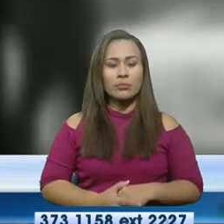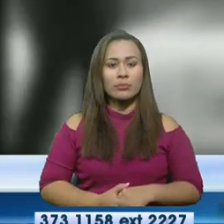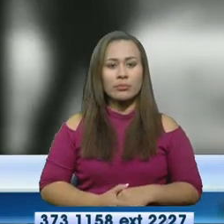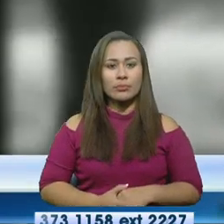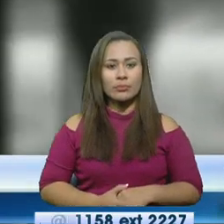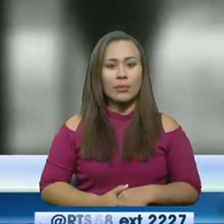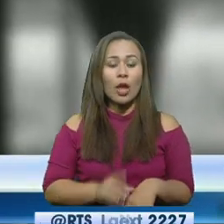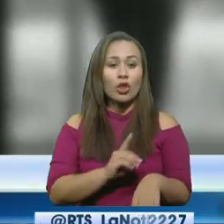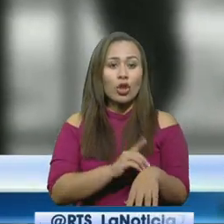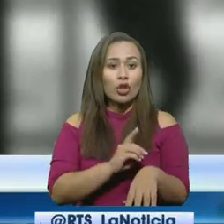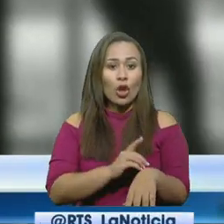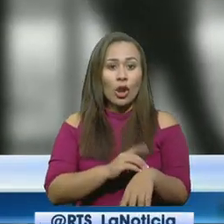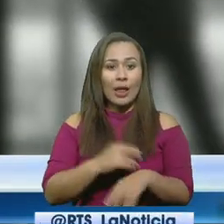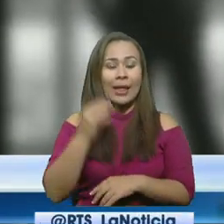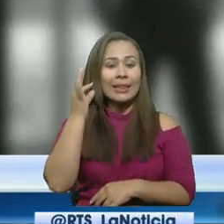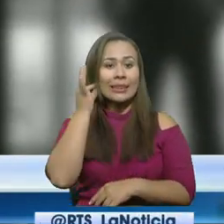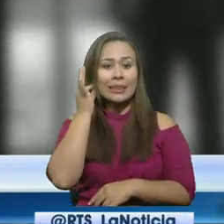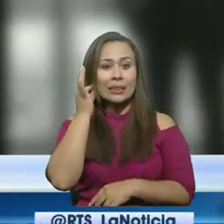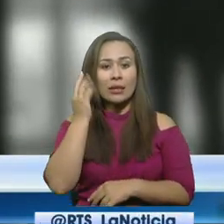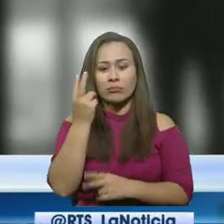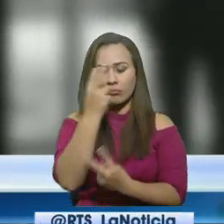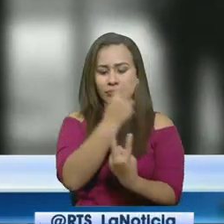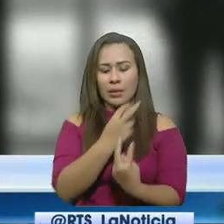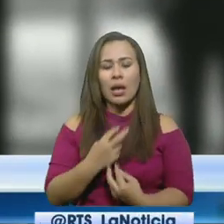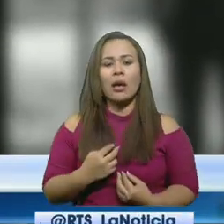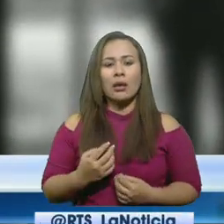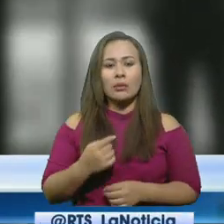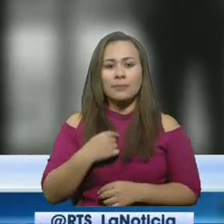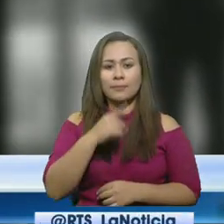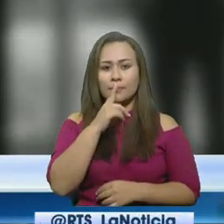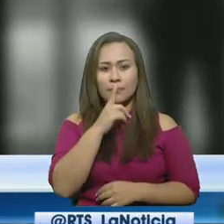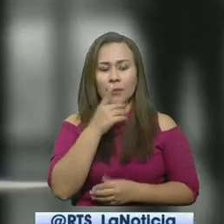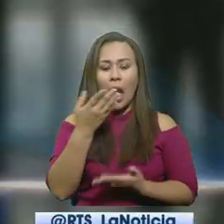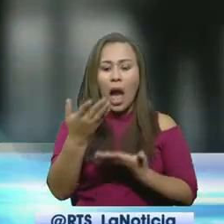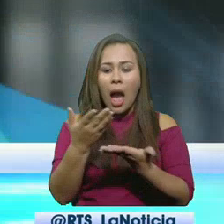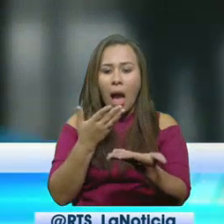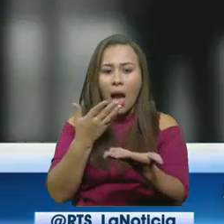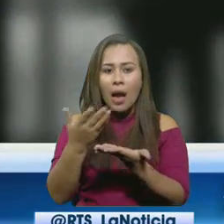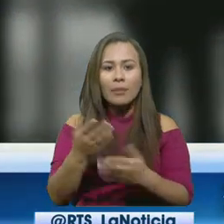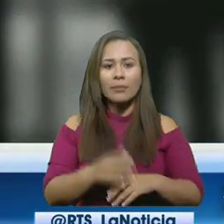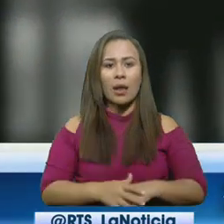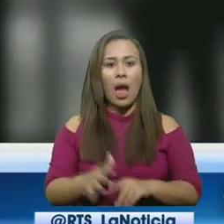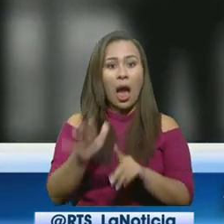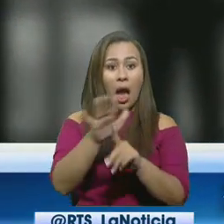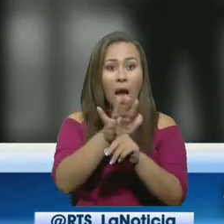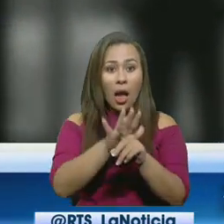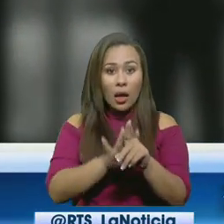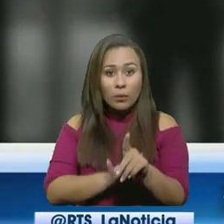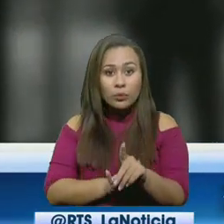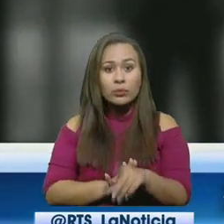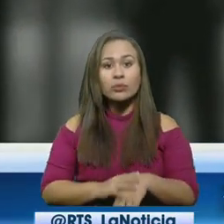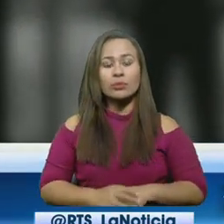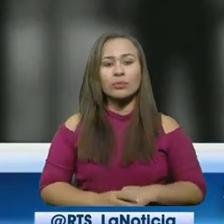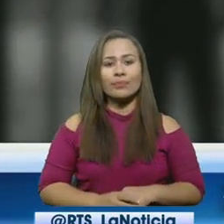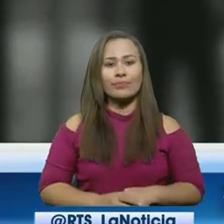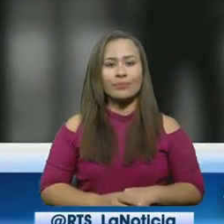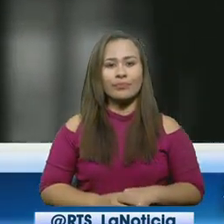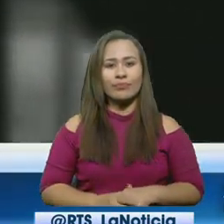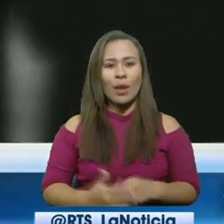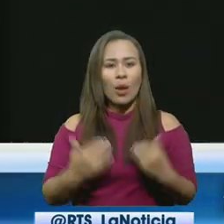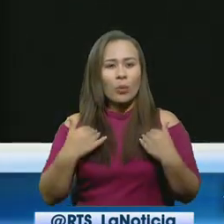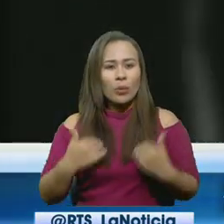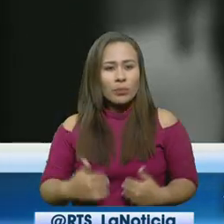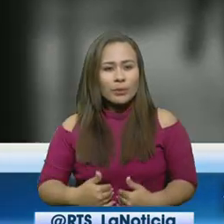con la ginecóloga, la doctora, ya se extendió más, se habla de no solo besos, sino en las partes